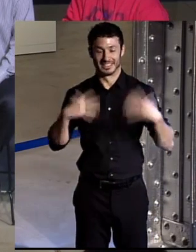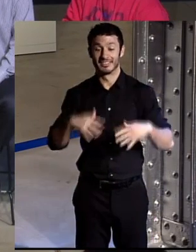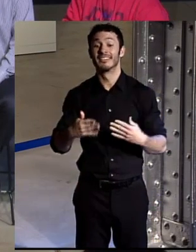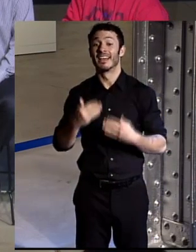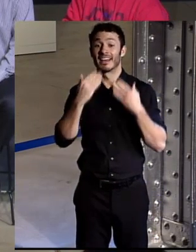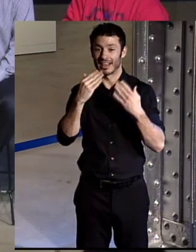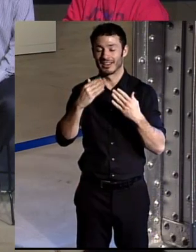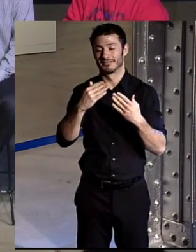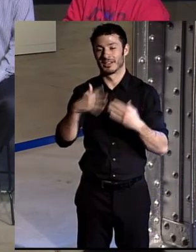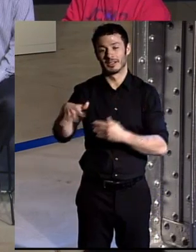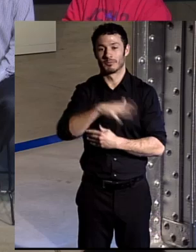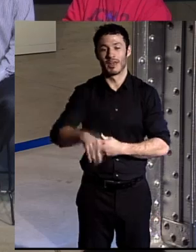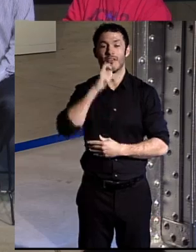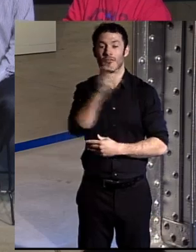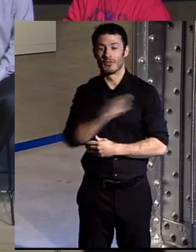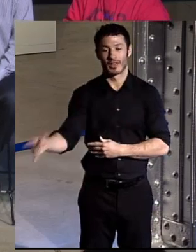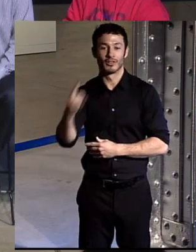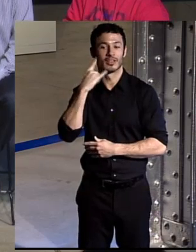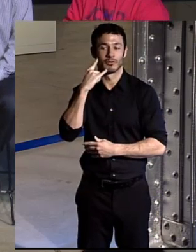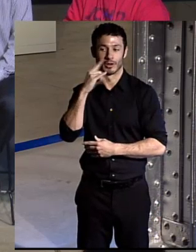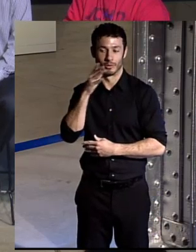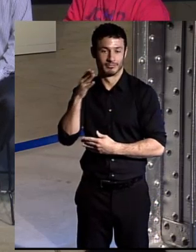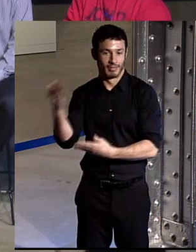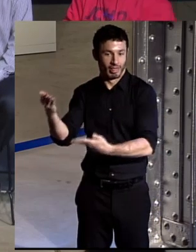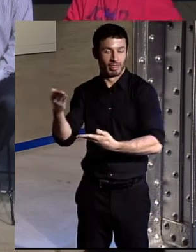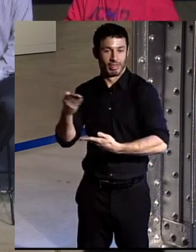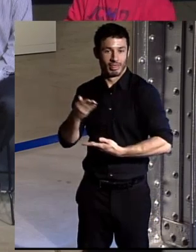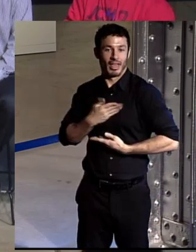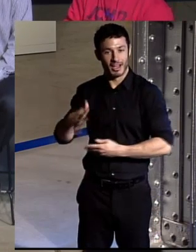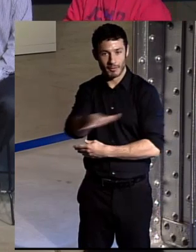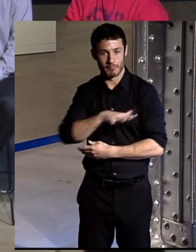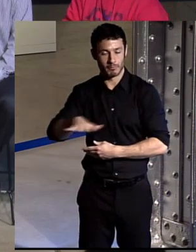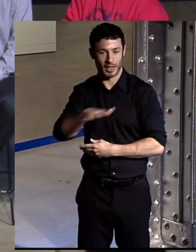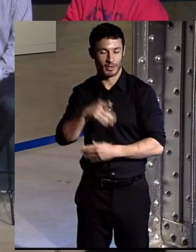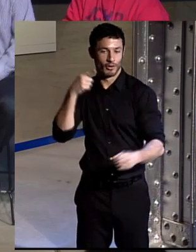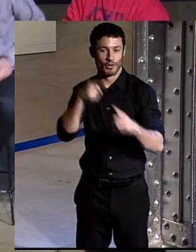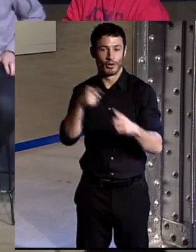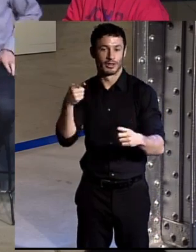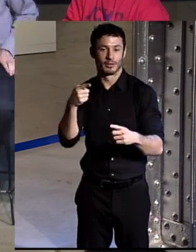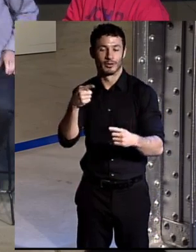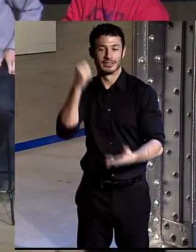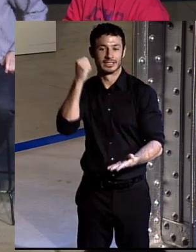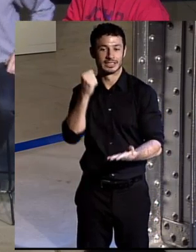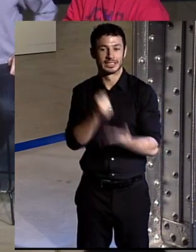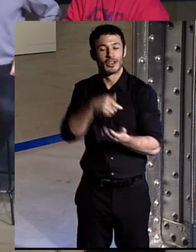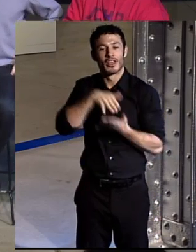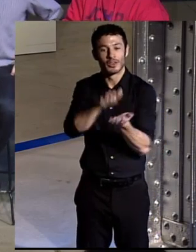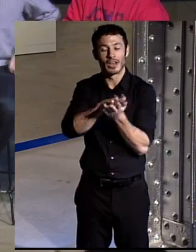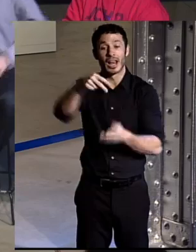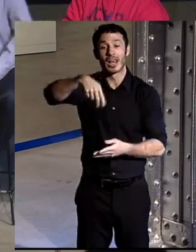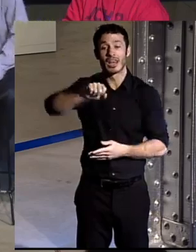de Telefónica por dejarnos este espacio para poder presentar el sello editorial Naucas.